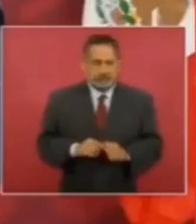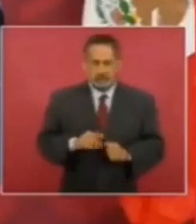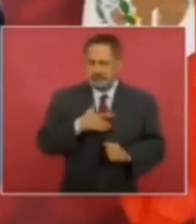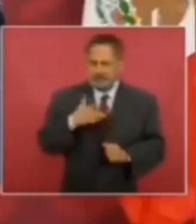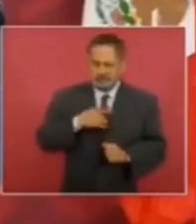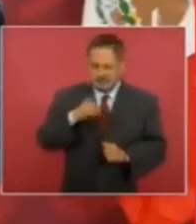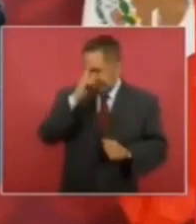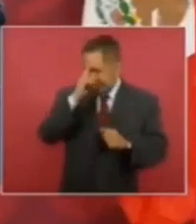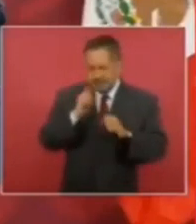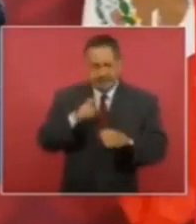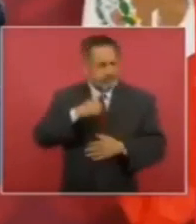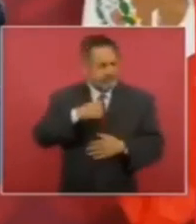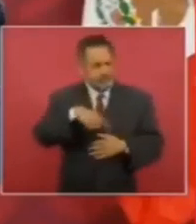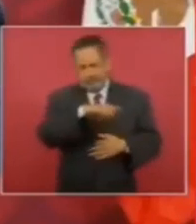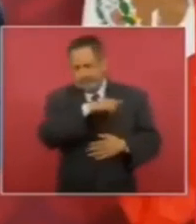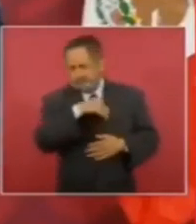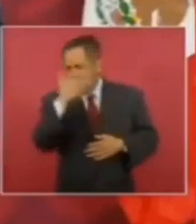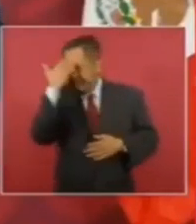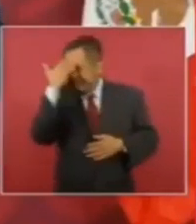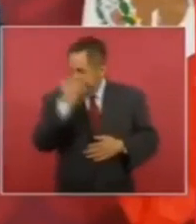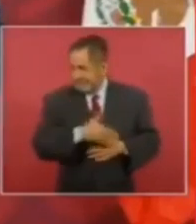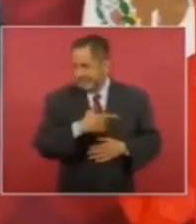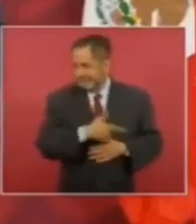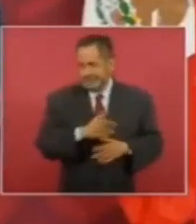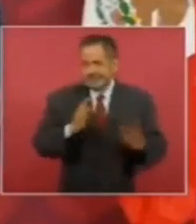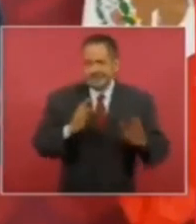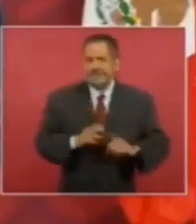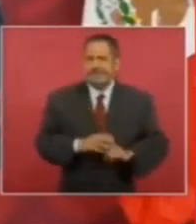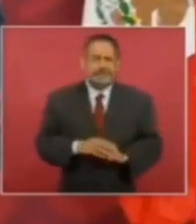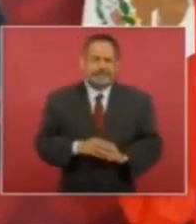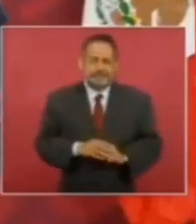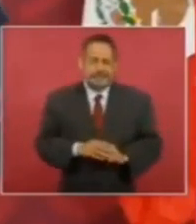estoy seguro que lo saben nuestros adversarios,